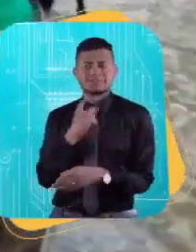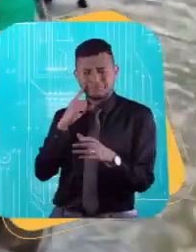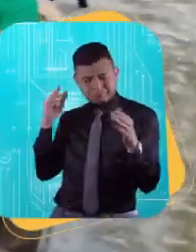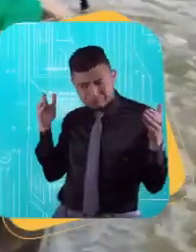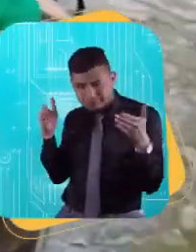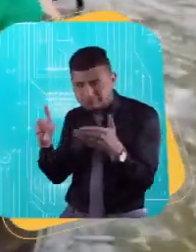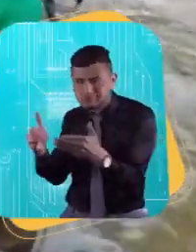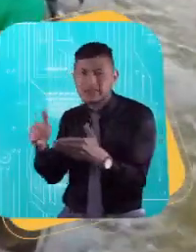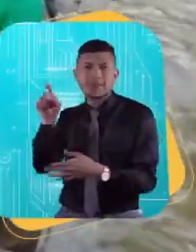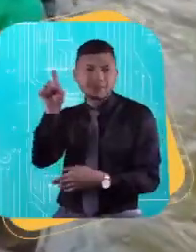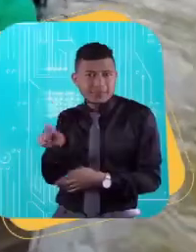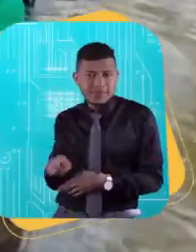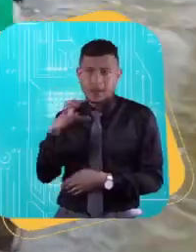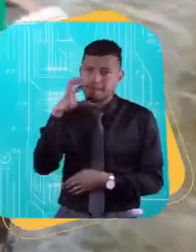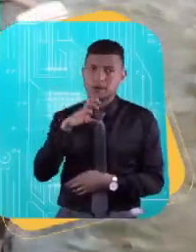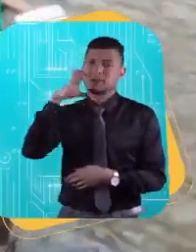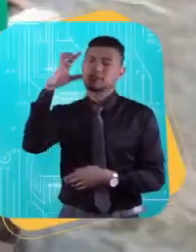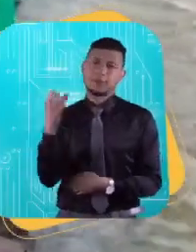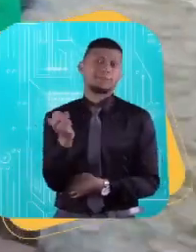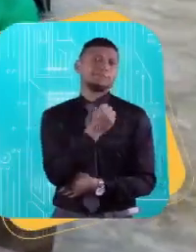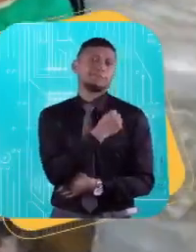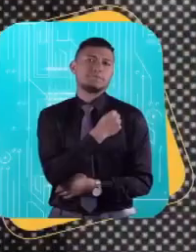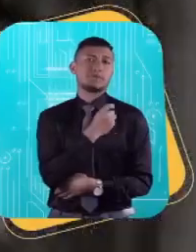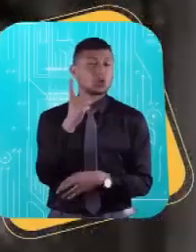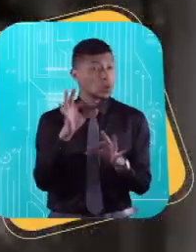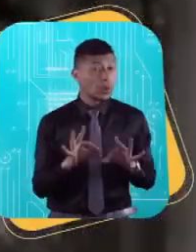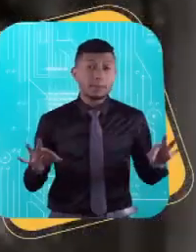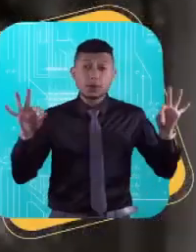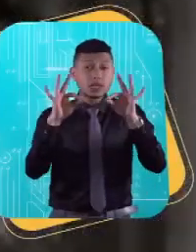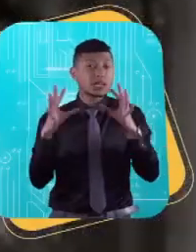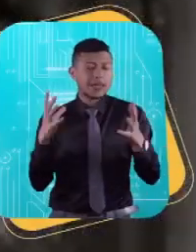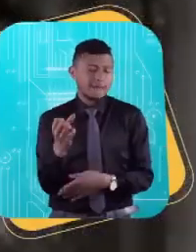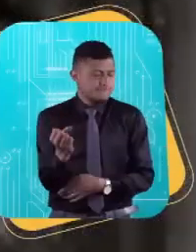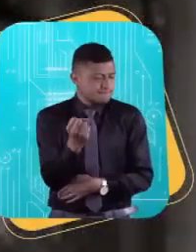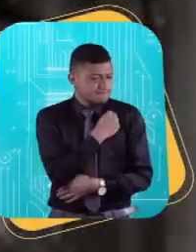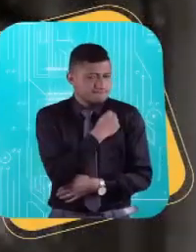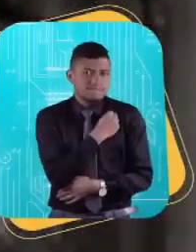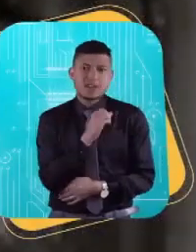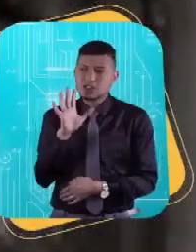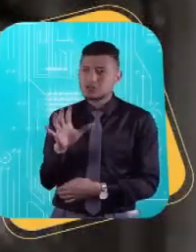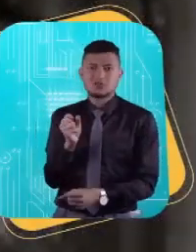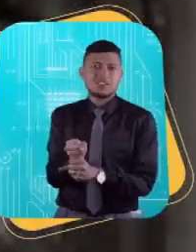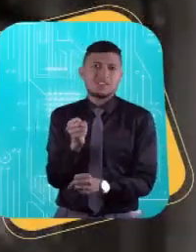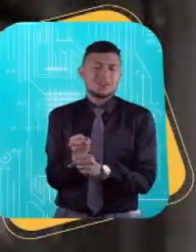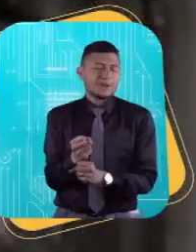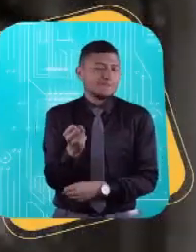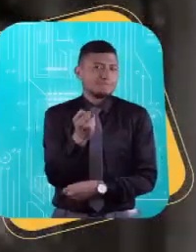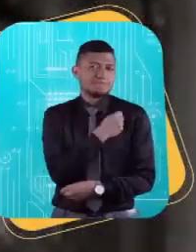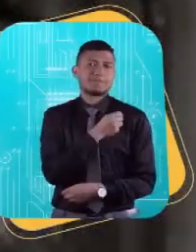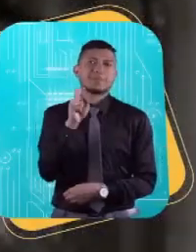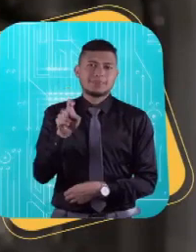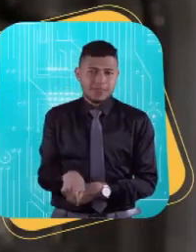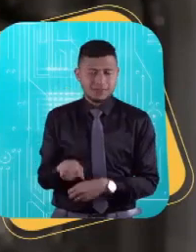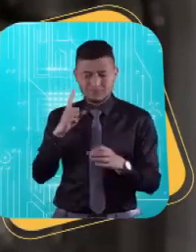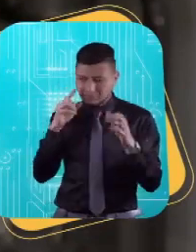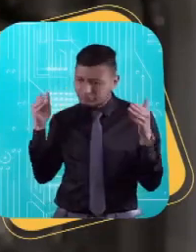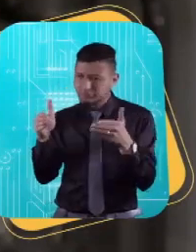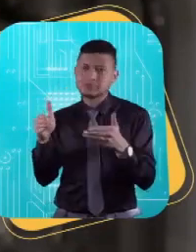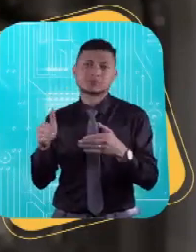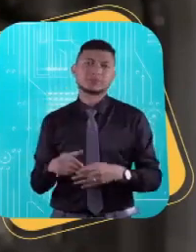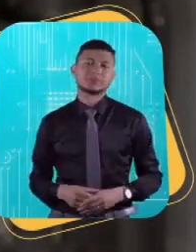dedicación que se debe tener para esta profesión. 21. Pero es importantísimo la pasión con que se debe trabajar